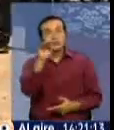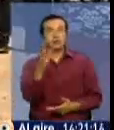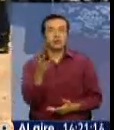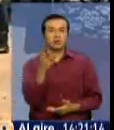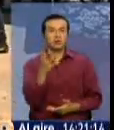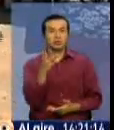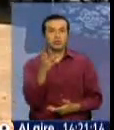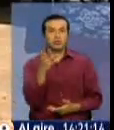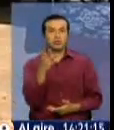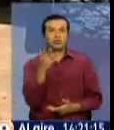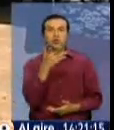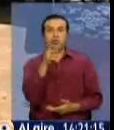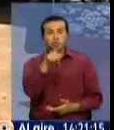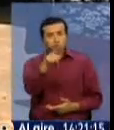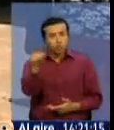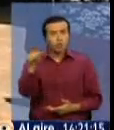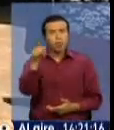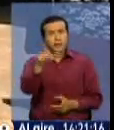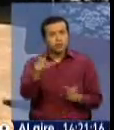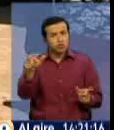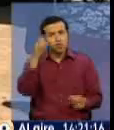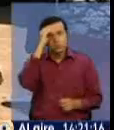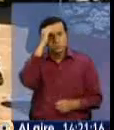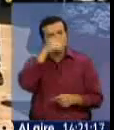su inteligencia y con su corazón